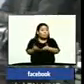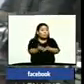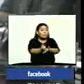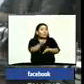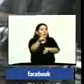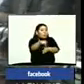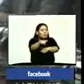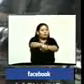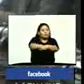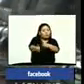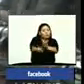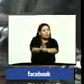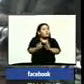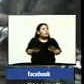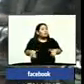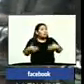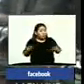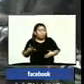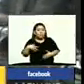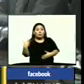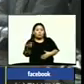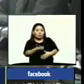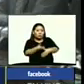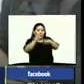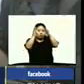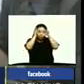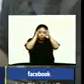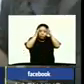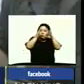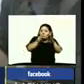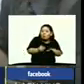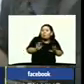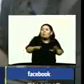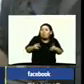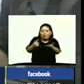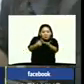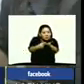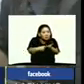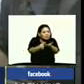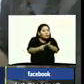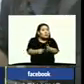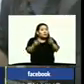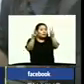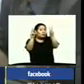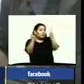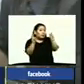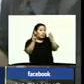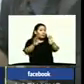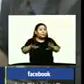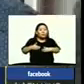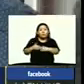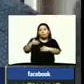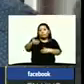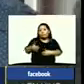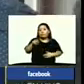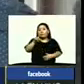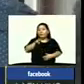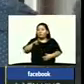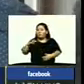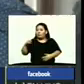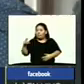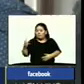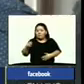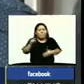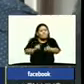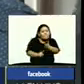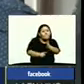Asamblea Legislativa. Por supuesto, vamos a estar al pendiente de las discusiones de este presupuesto para 2020. Recordemos que es el